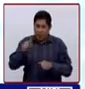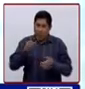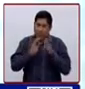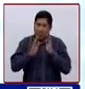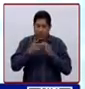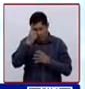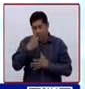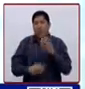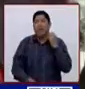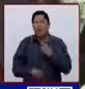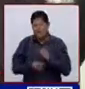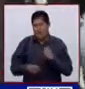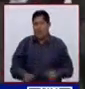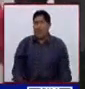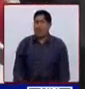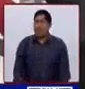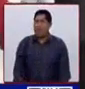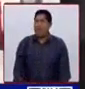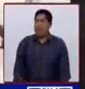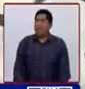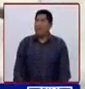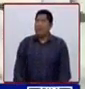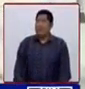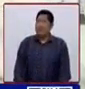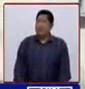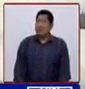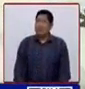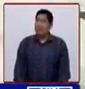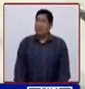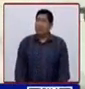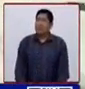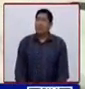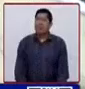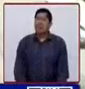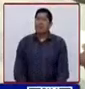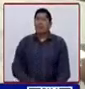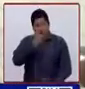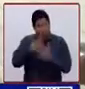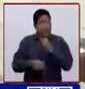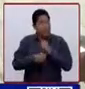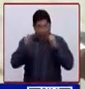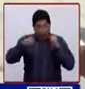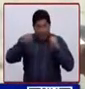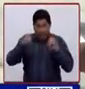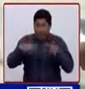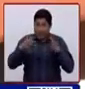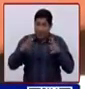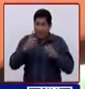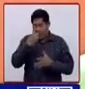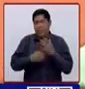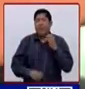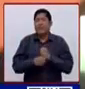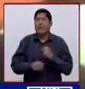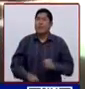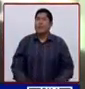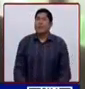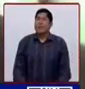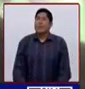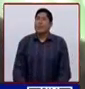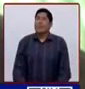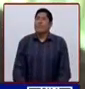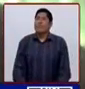dice. Confiemos en ella también. Confiemos en ella. Confiemos en ella. Confiemos en ella. ¿Ya? Confiemos en ella.